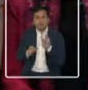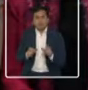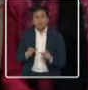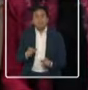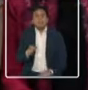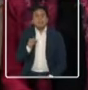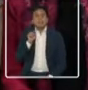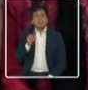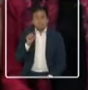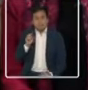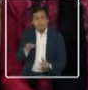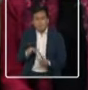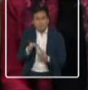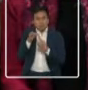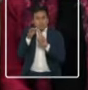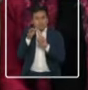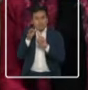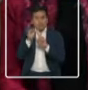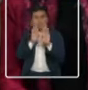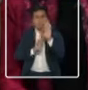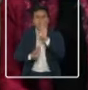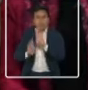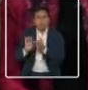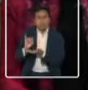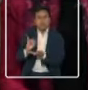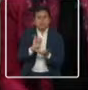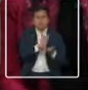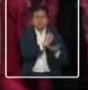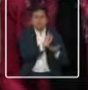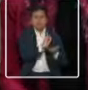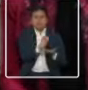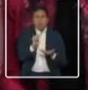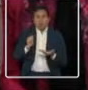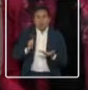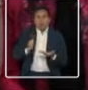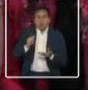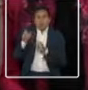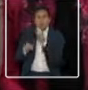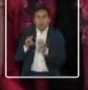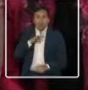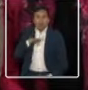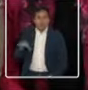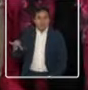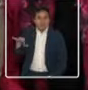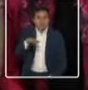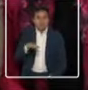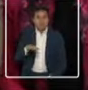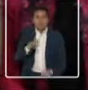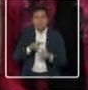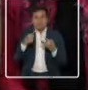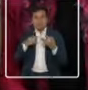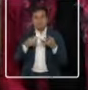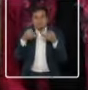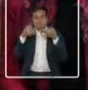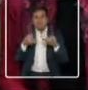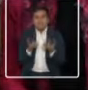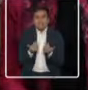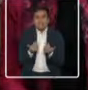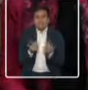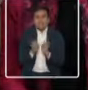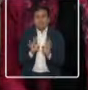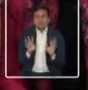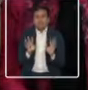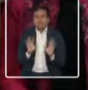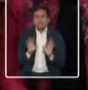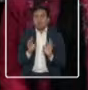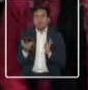en función de esa prioridad, que es el cuidado de las instituciones para cumplirle a nuestros compatriotas, es que se tomarán las determinaciones necesarias en los casos